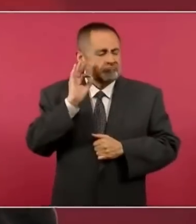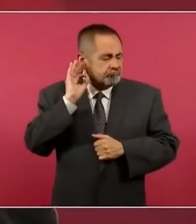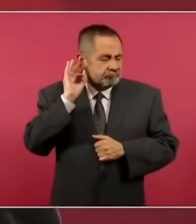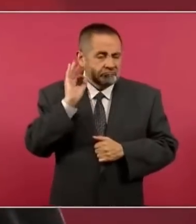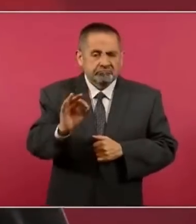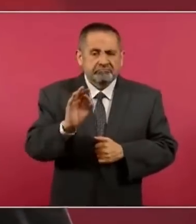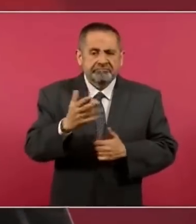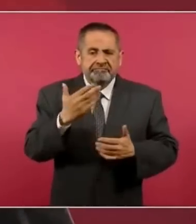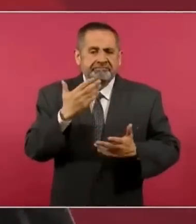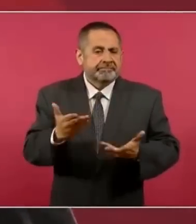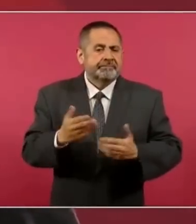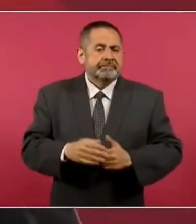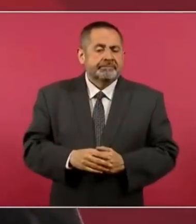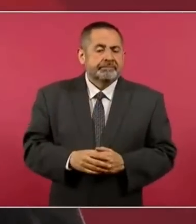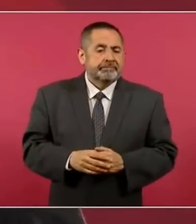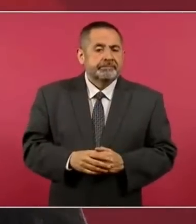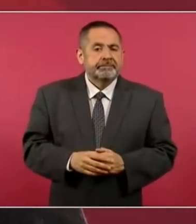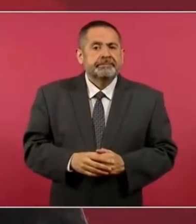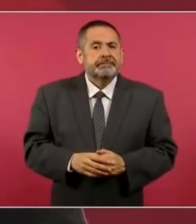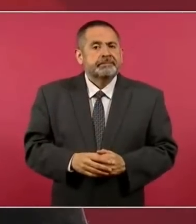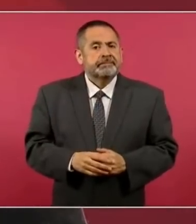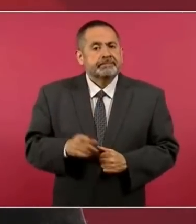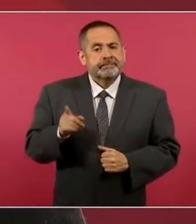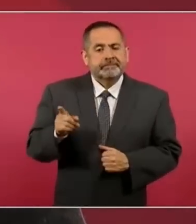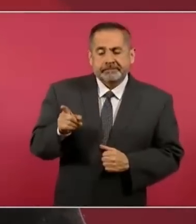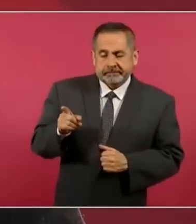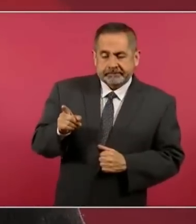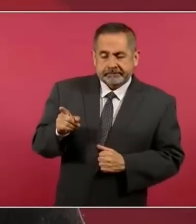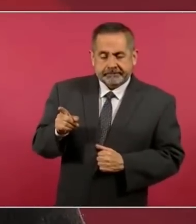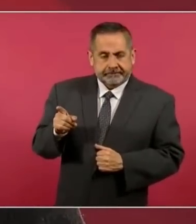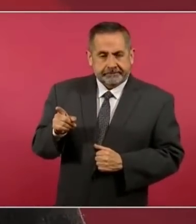es de las